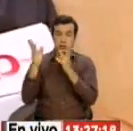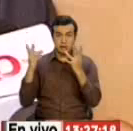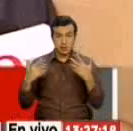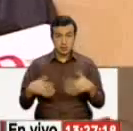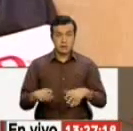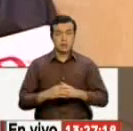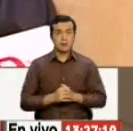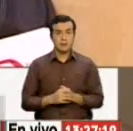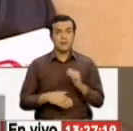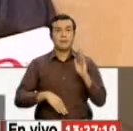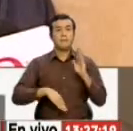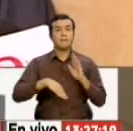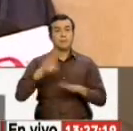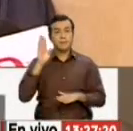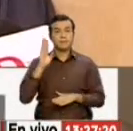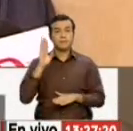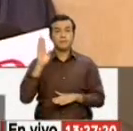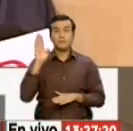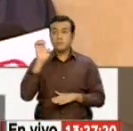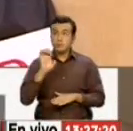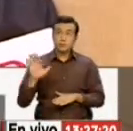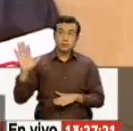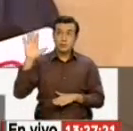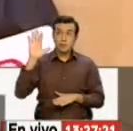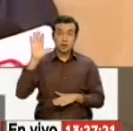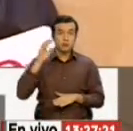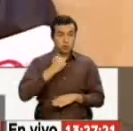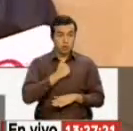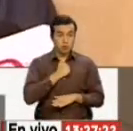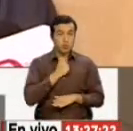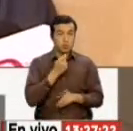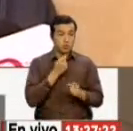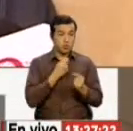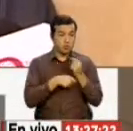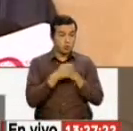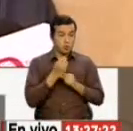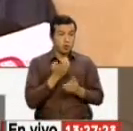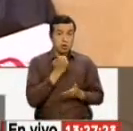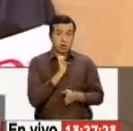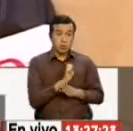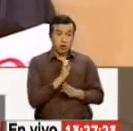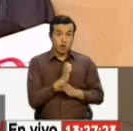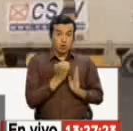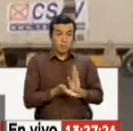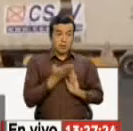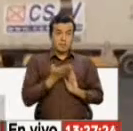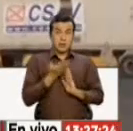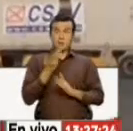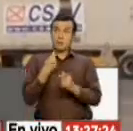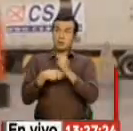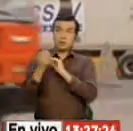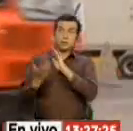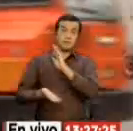exportaciones más que las importaciones europeas. Mantenemos una balanza comercial favorable.